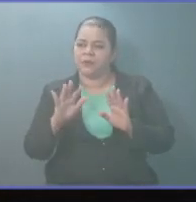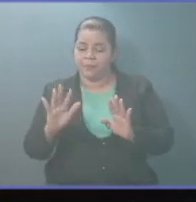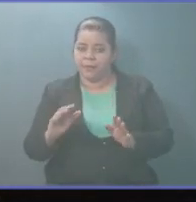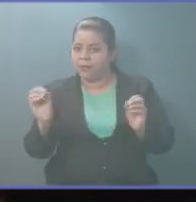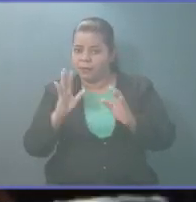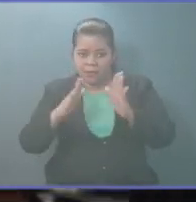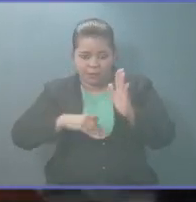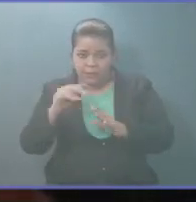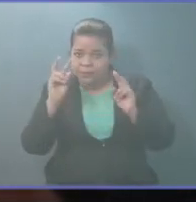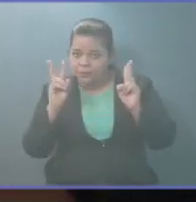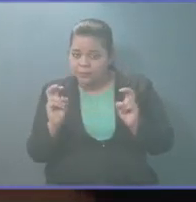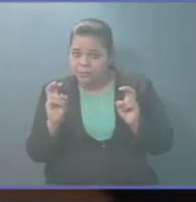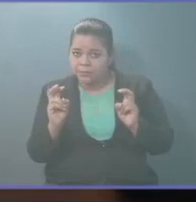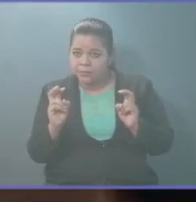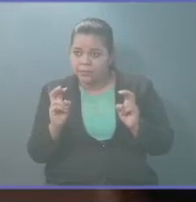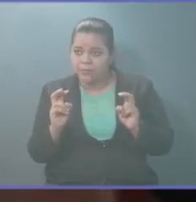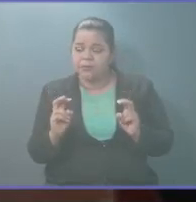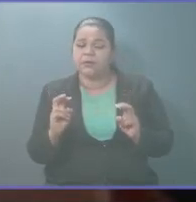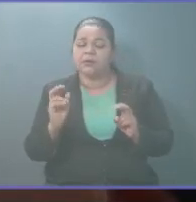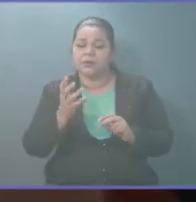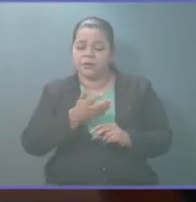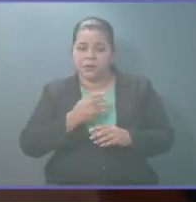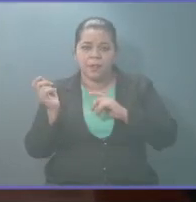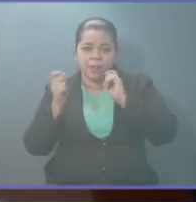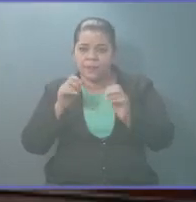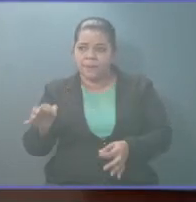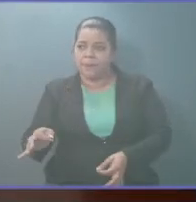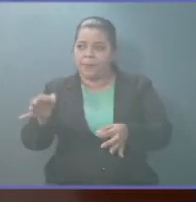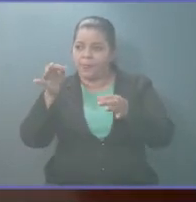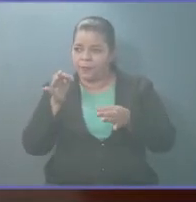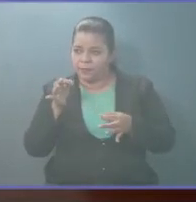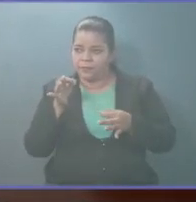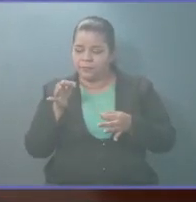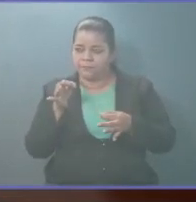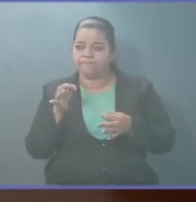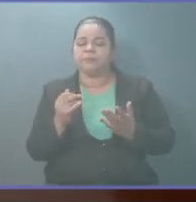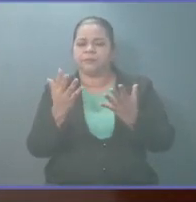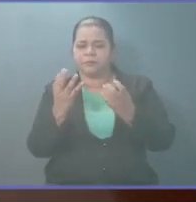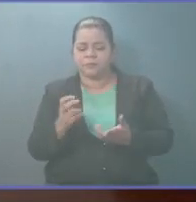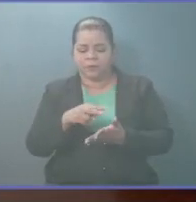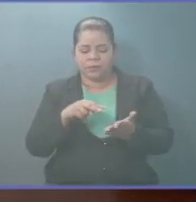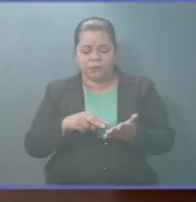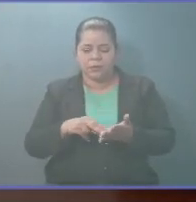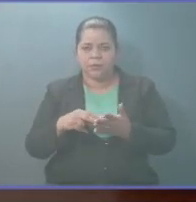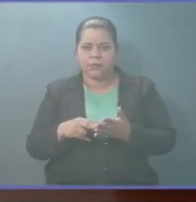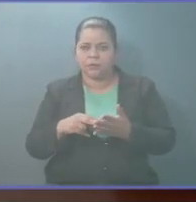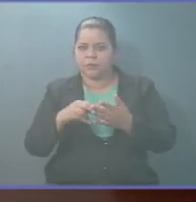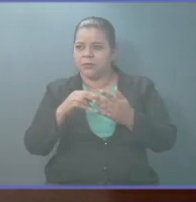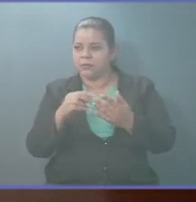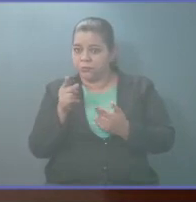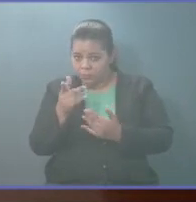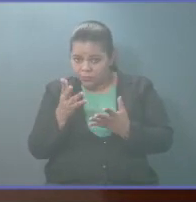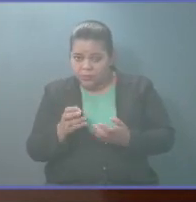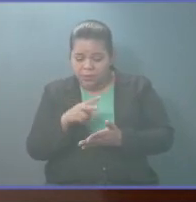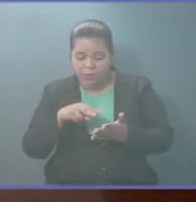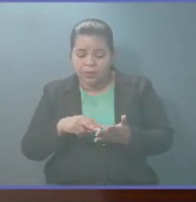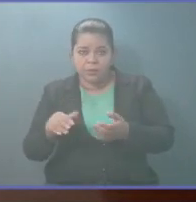esta propuesta entre en vigencia después de 8 días de su publicación en el Diario Oficial, favor a emitir su voto.